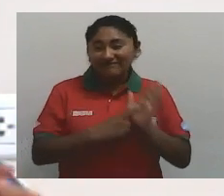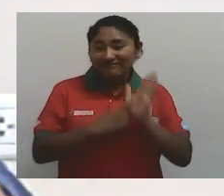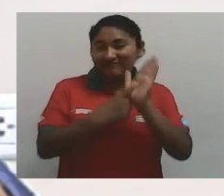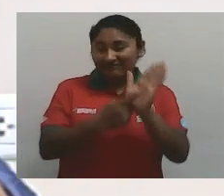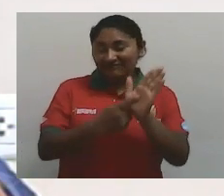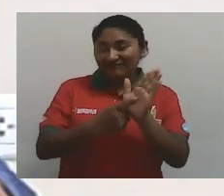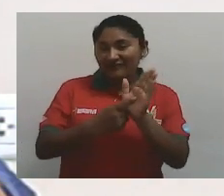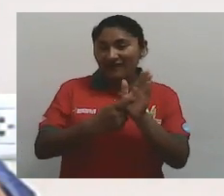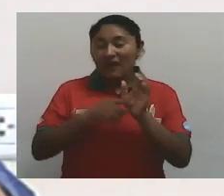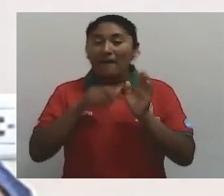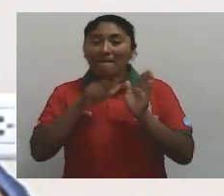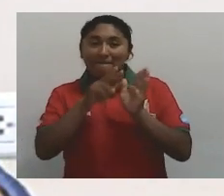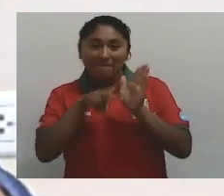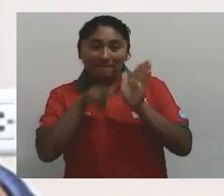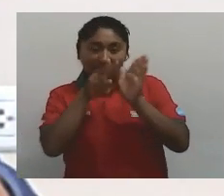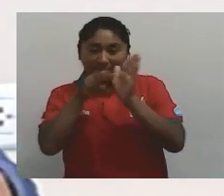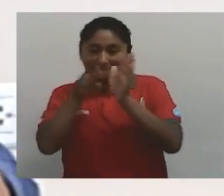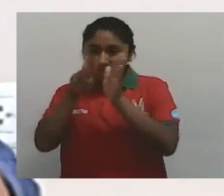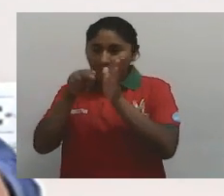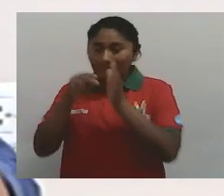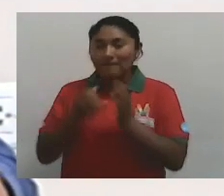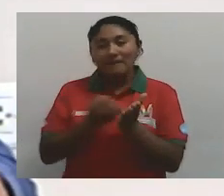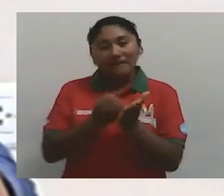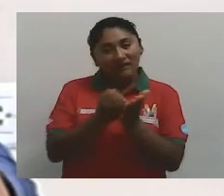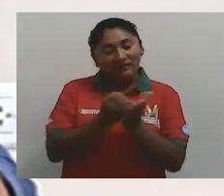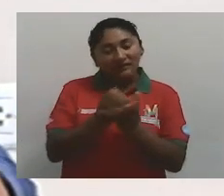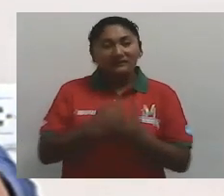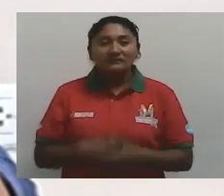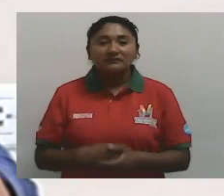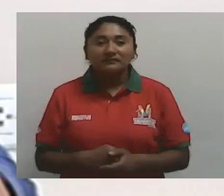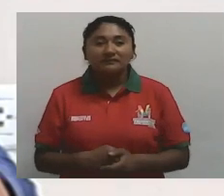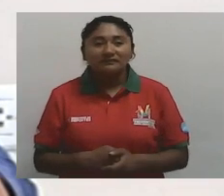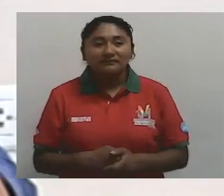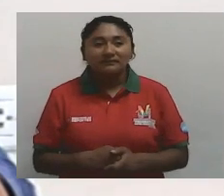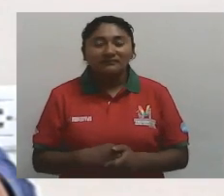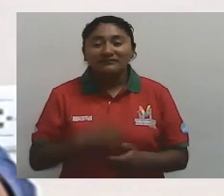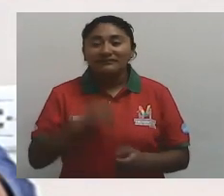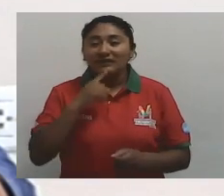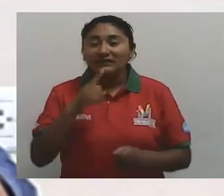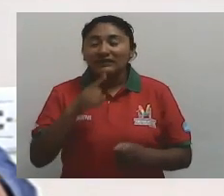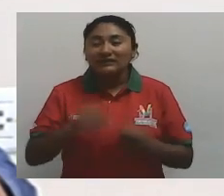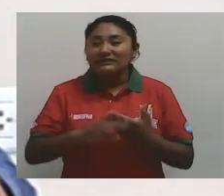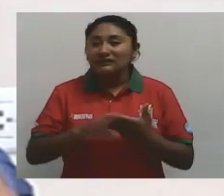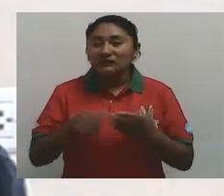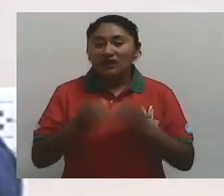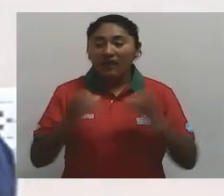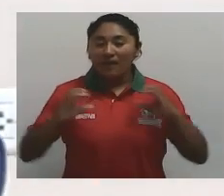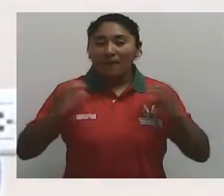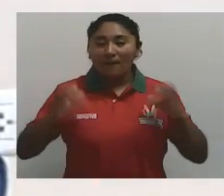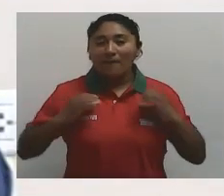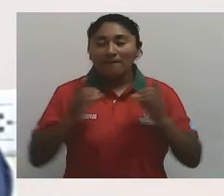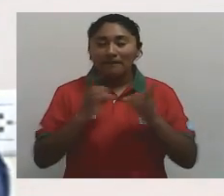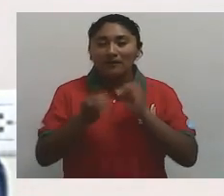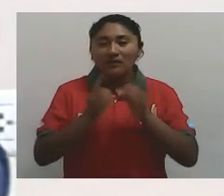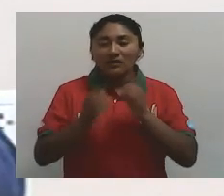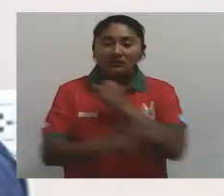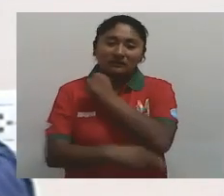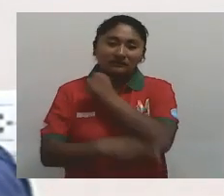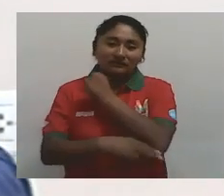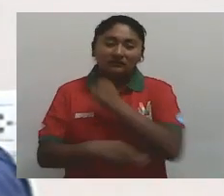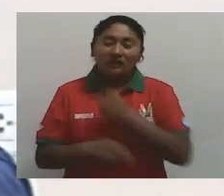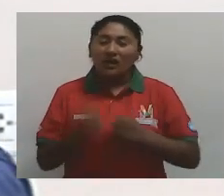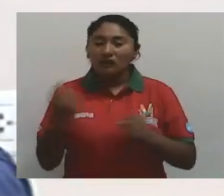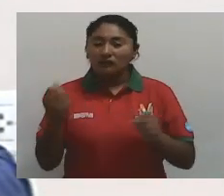nociones de jueceo, que está dentro del programa de capacitación deportiva nacional, que en un trabajo